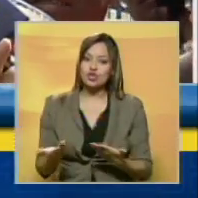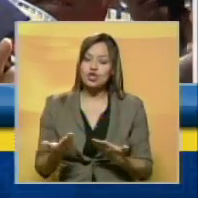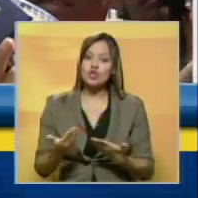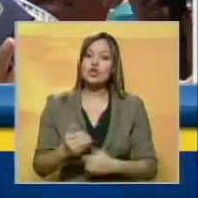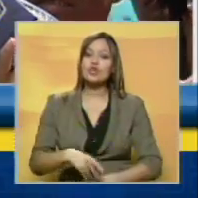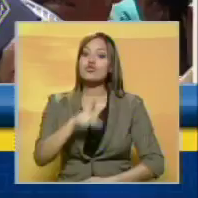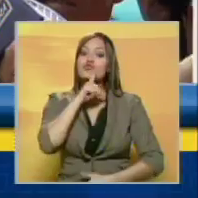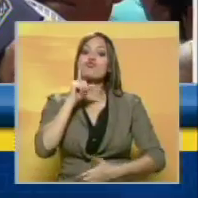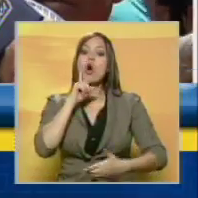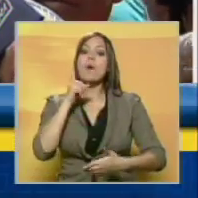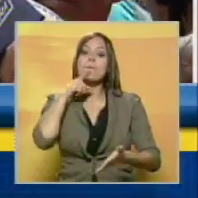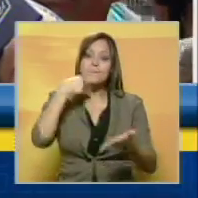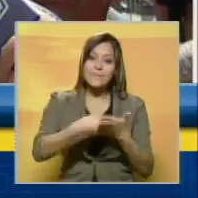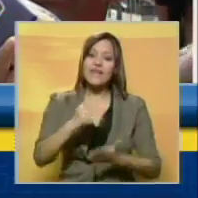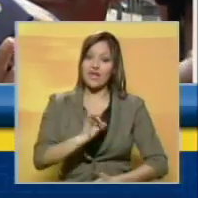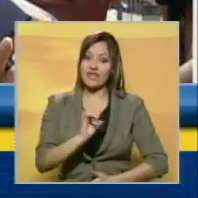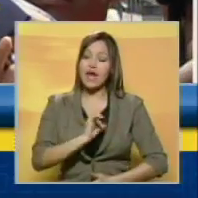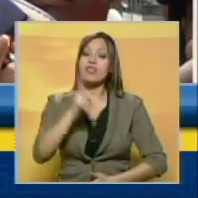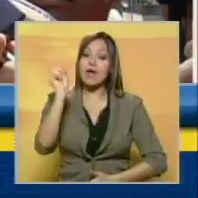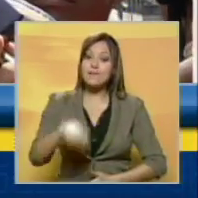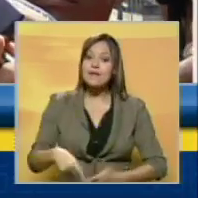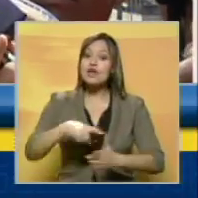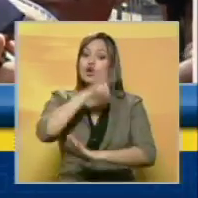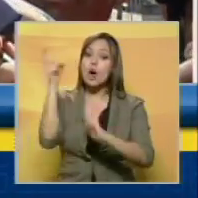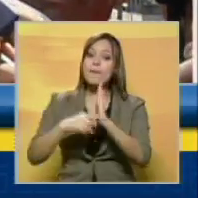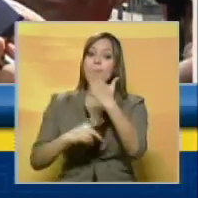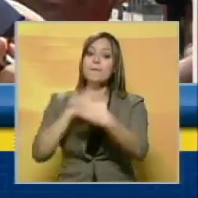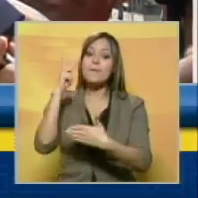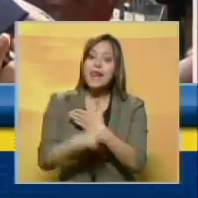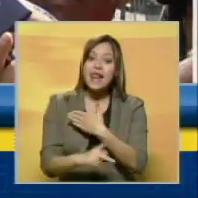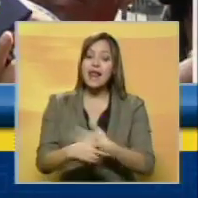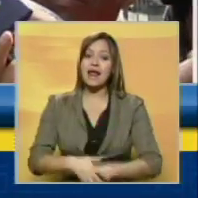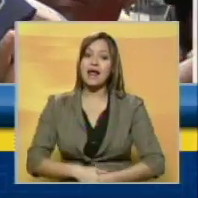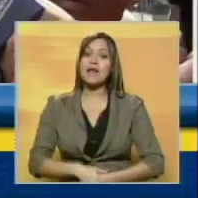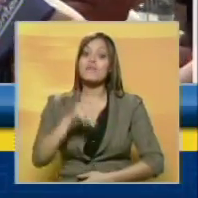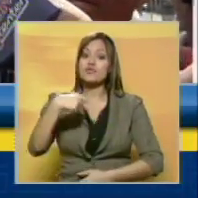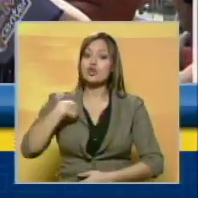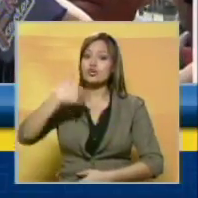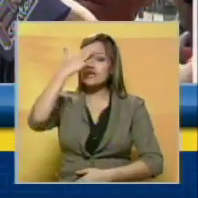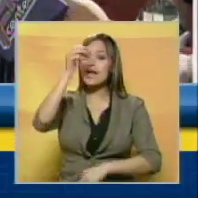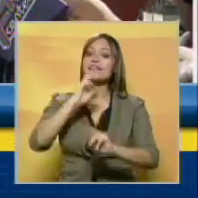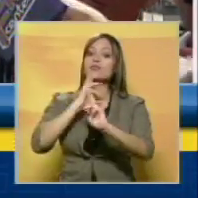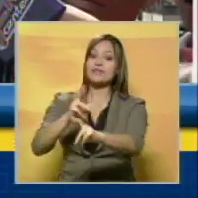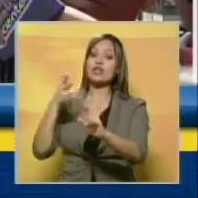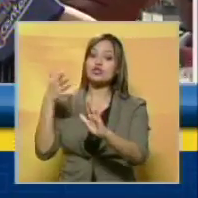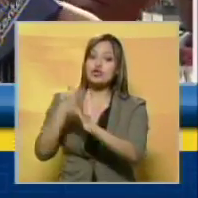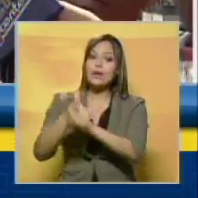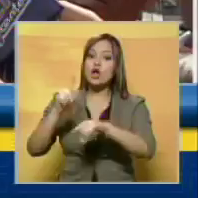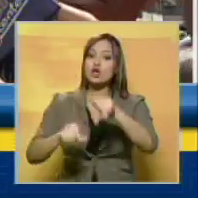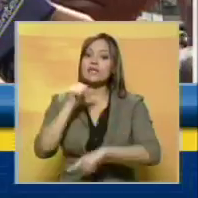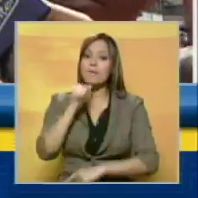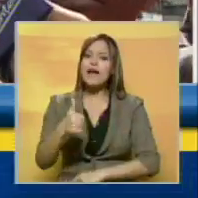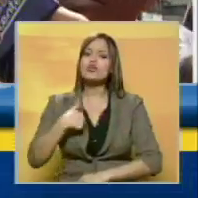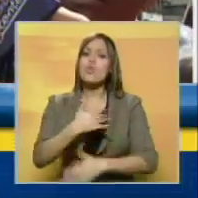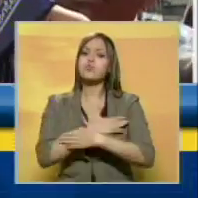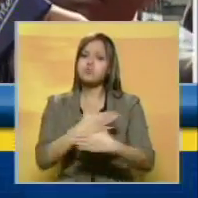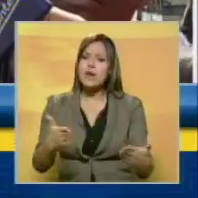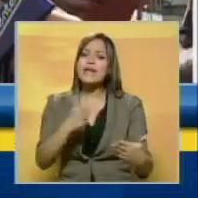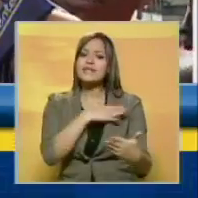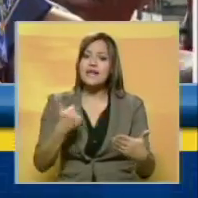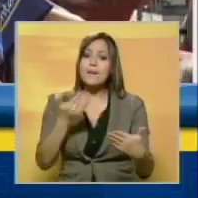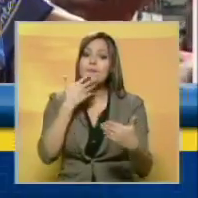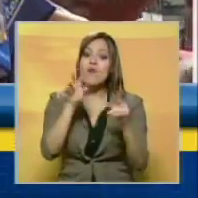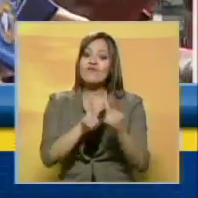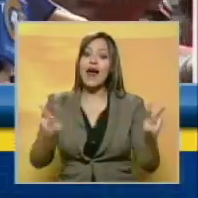la identificación y lo que es la masificación de los planes, que inclusive tenemos la respuesta con el tema de criminalidad, estamos dispuestos a formar